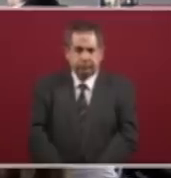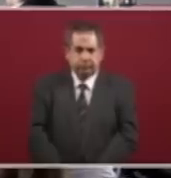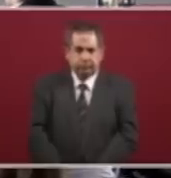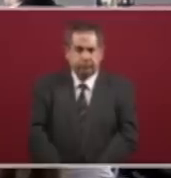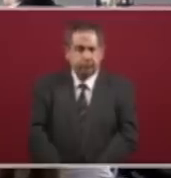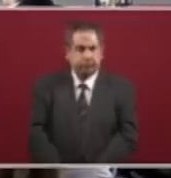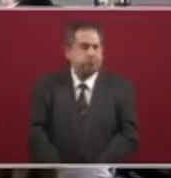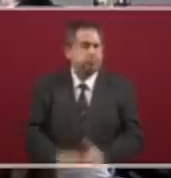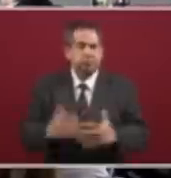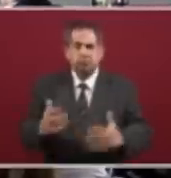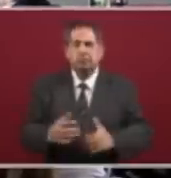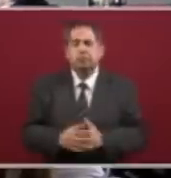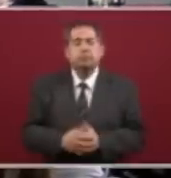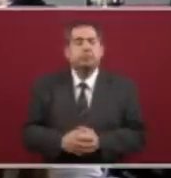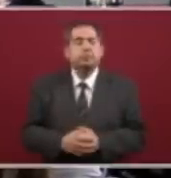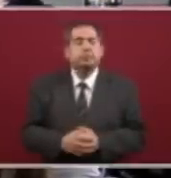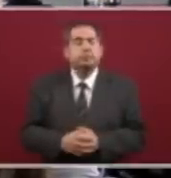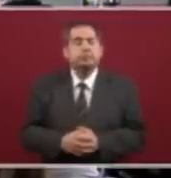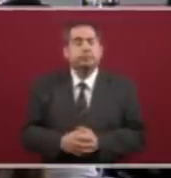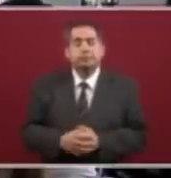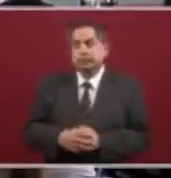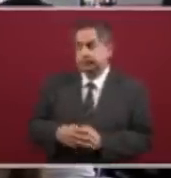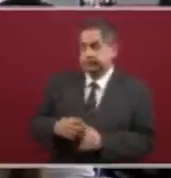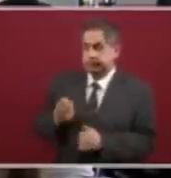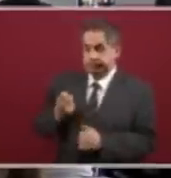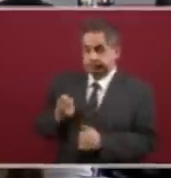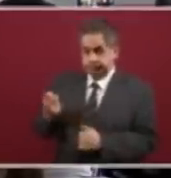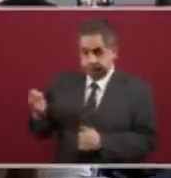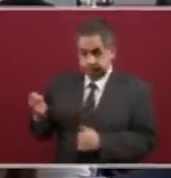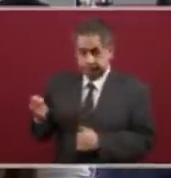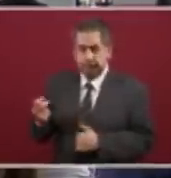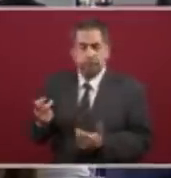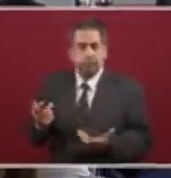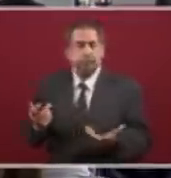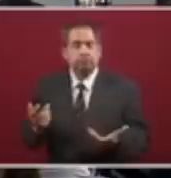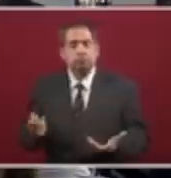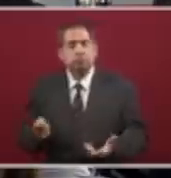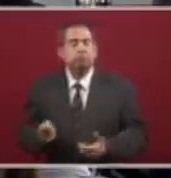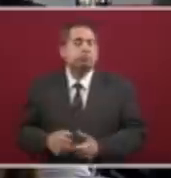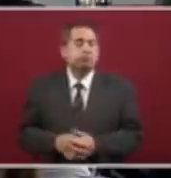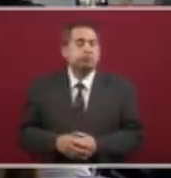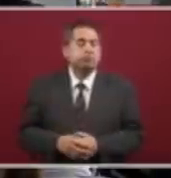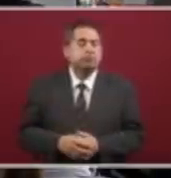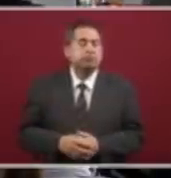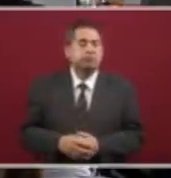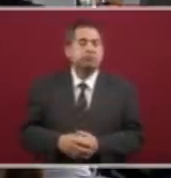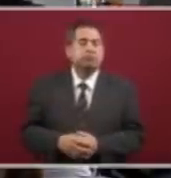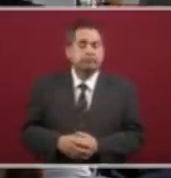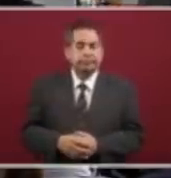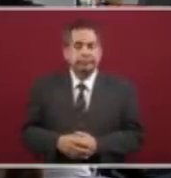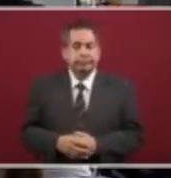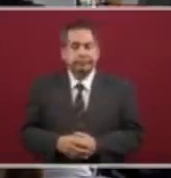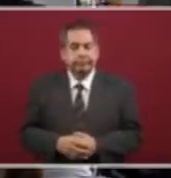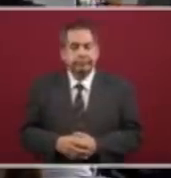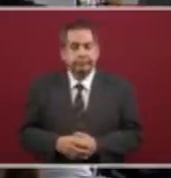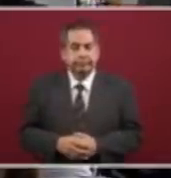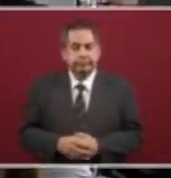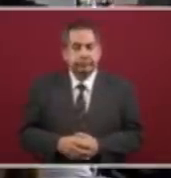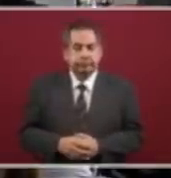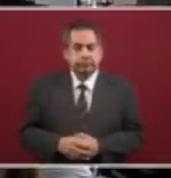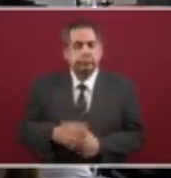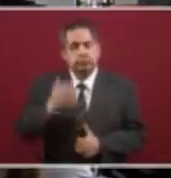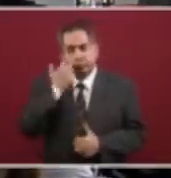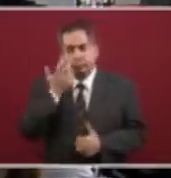bueno pues esto es en lo que s deseaba